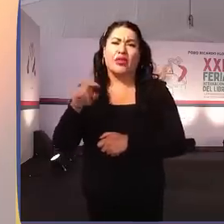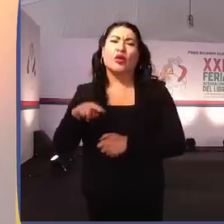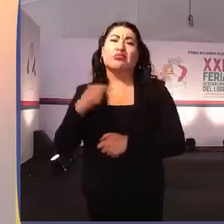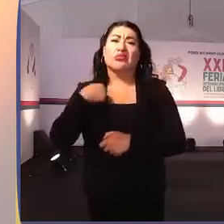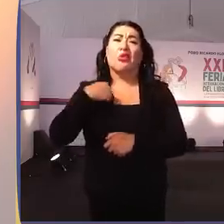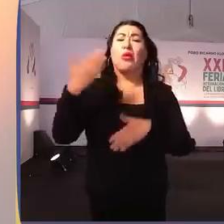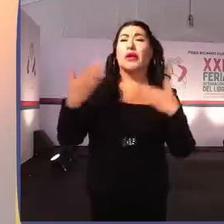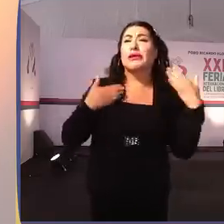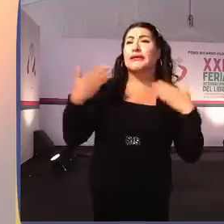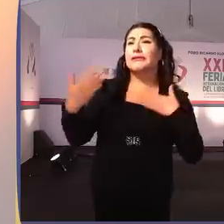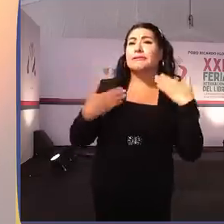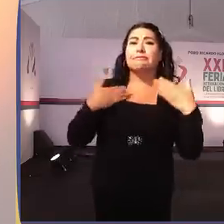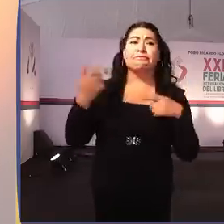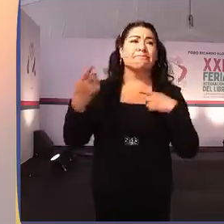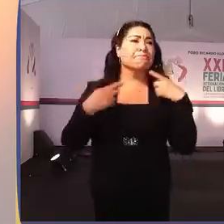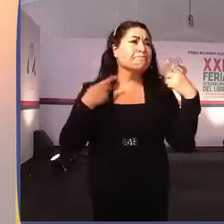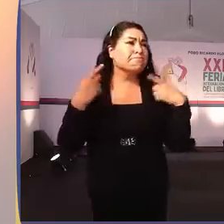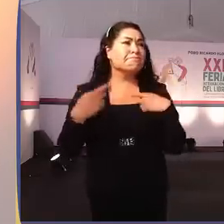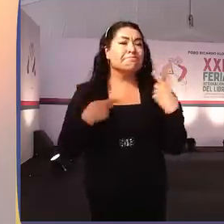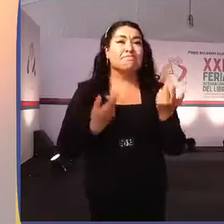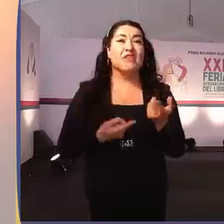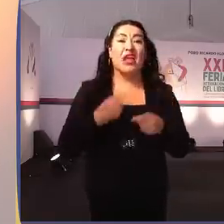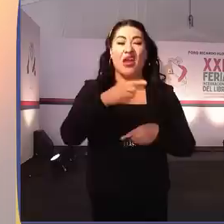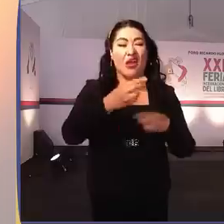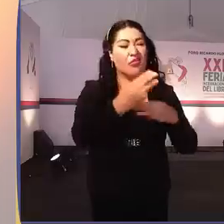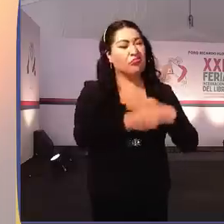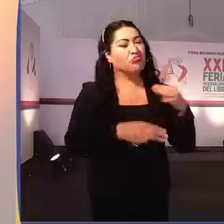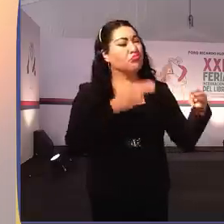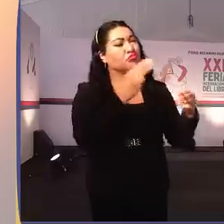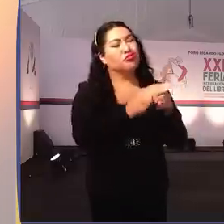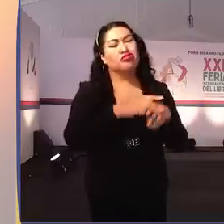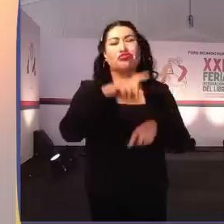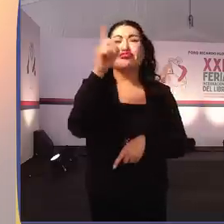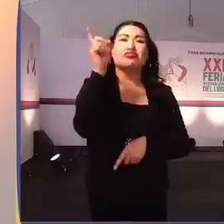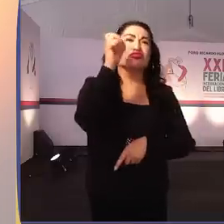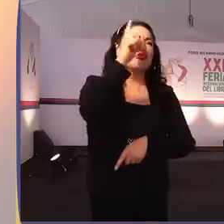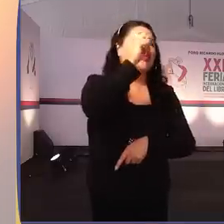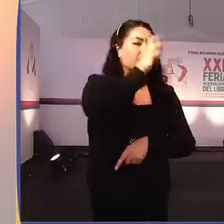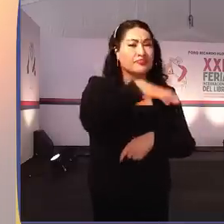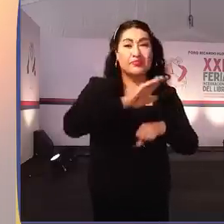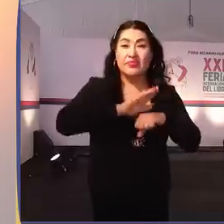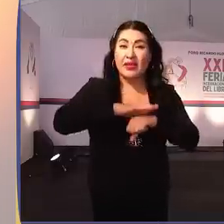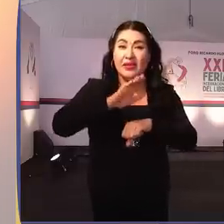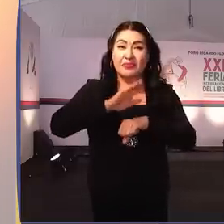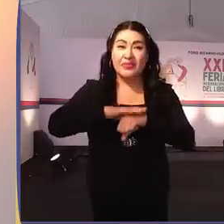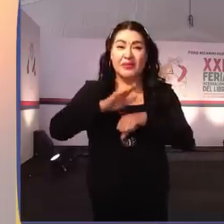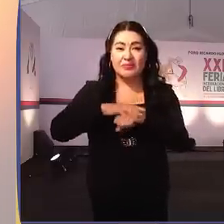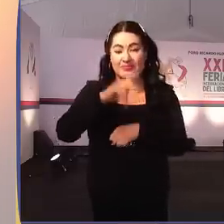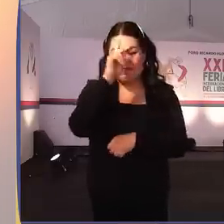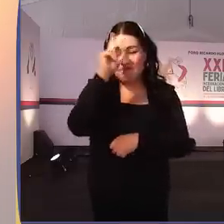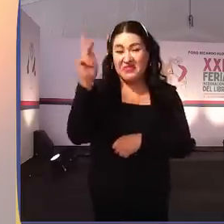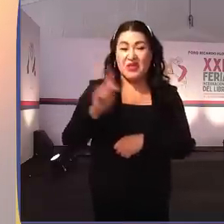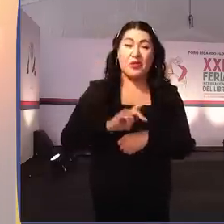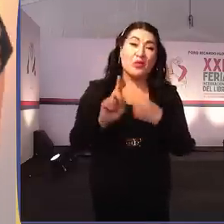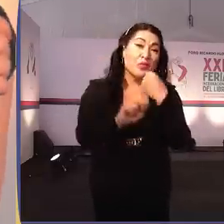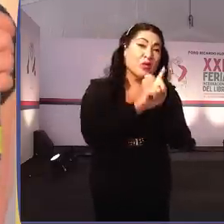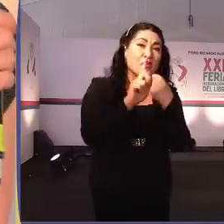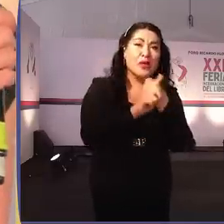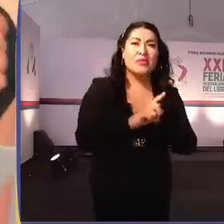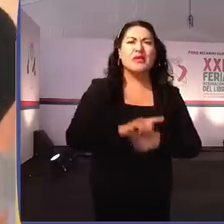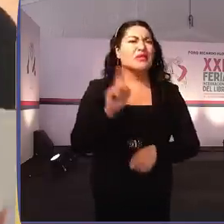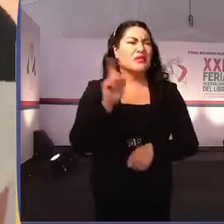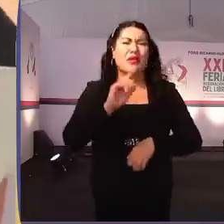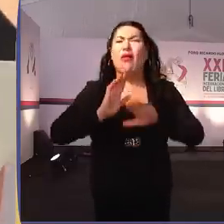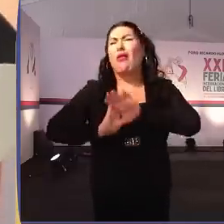distraerme. Si de por sí este mundo es tan complicado, ¿para qué darle más con el cráneo a los problemas? Mejor